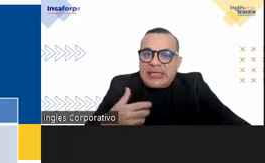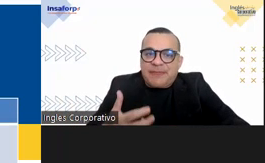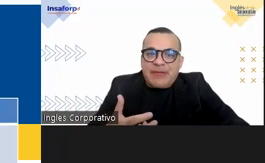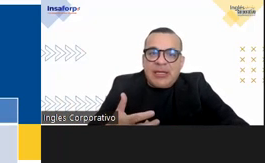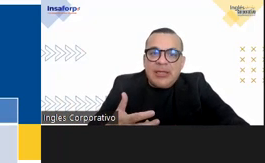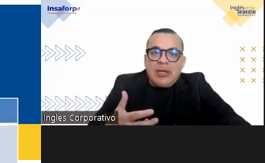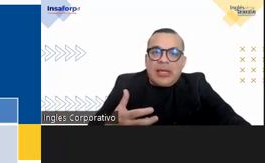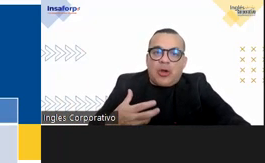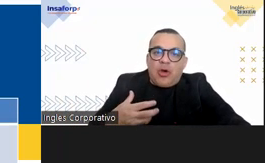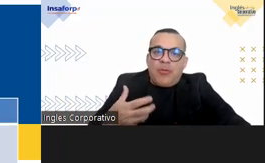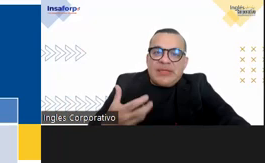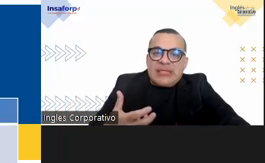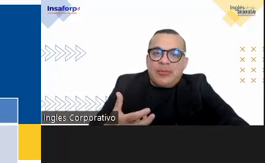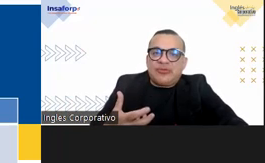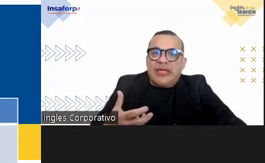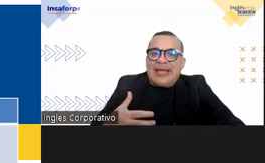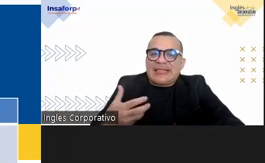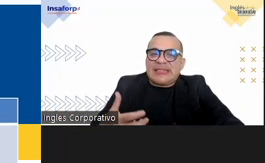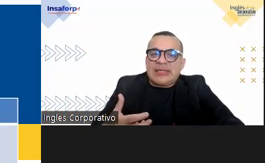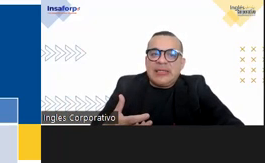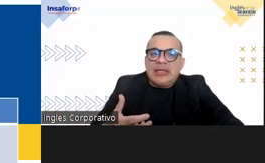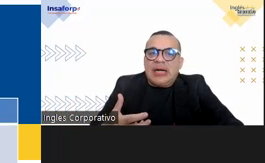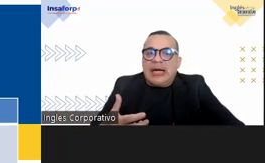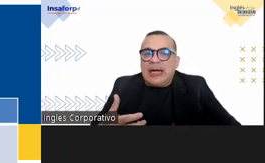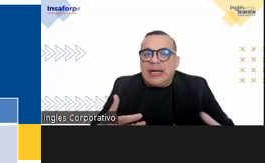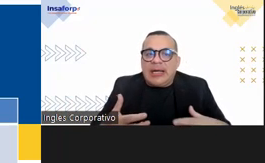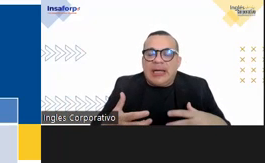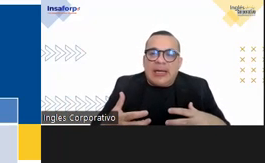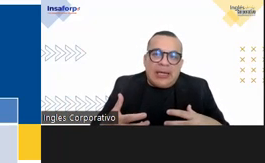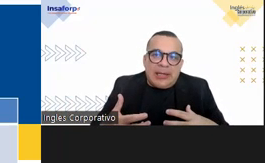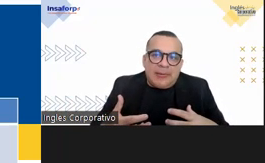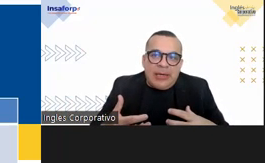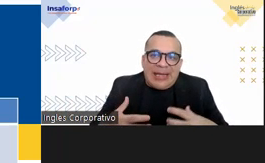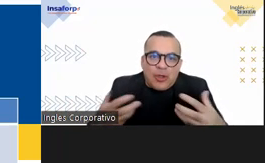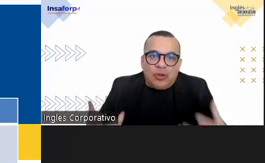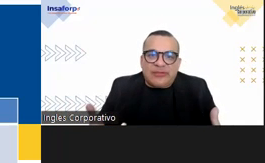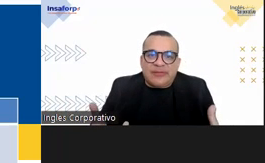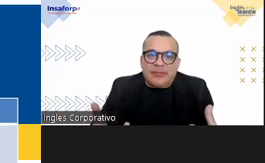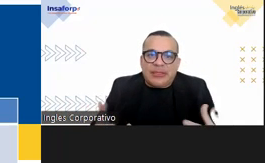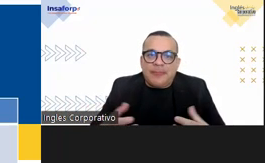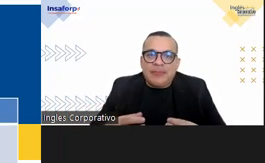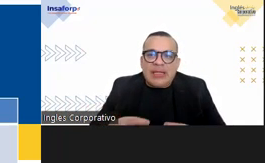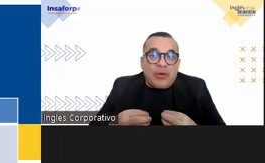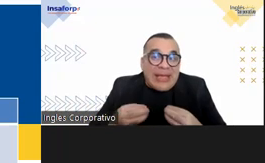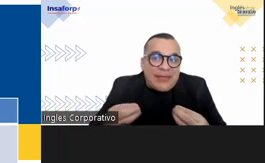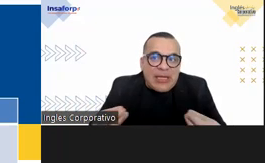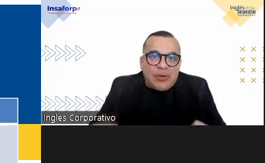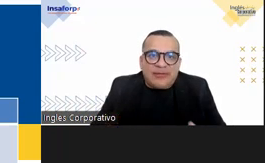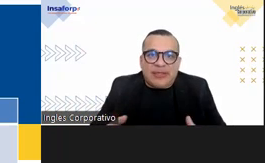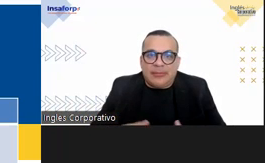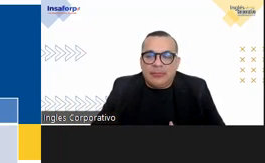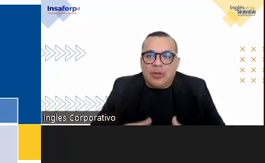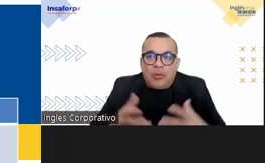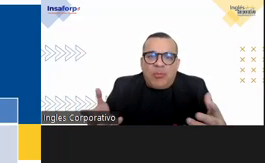que se refiere cómo pensamos en hacer a las cosas, ¿verdad? ¿O qué